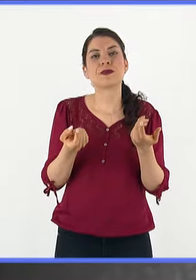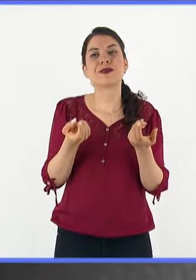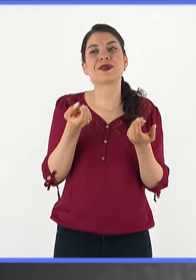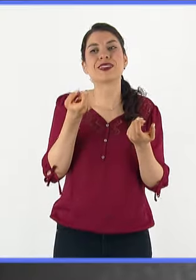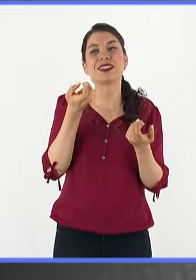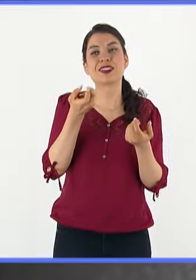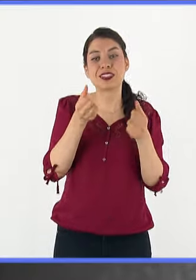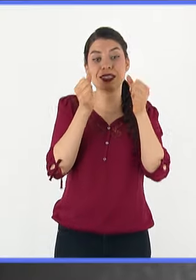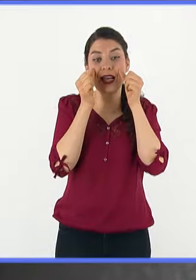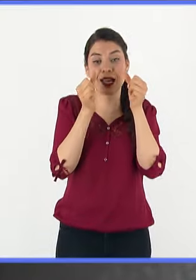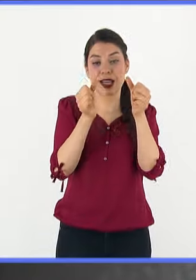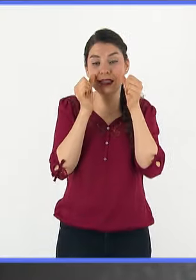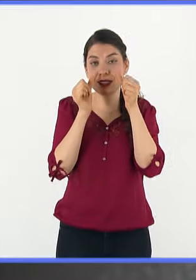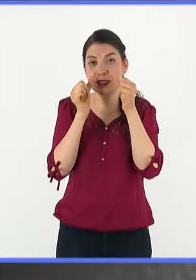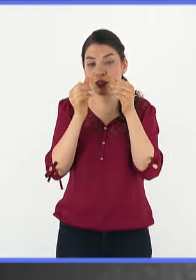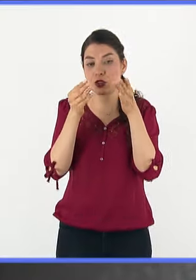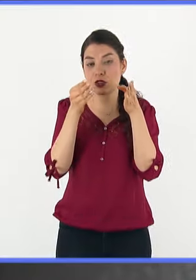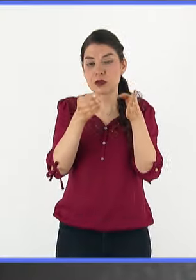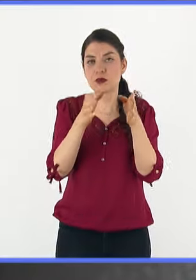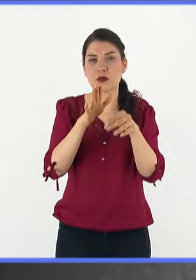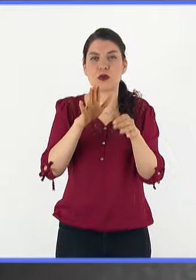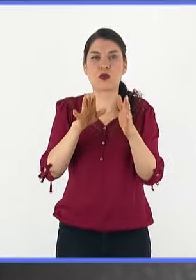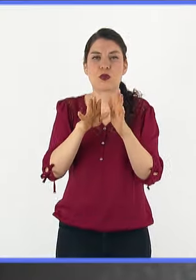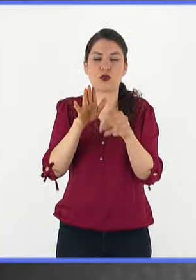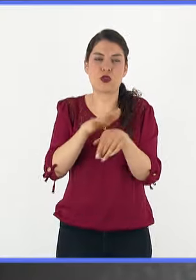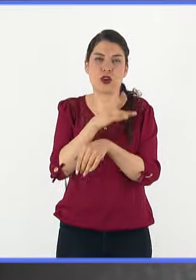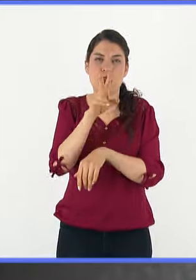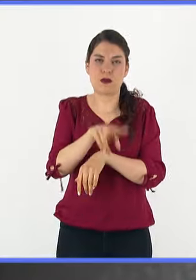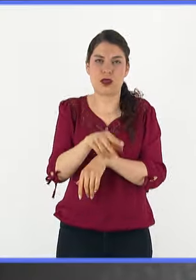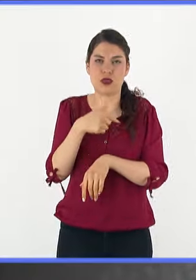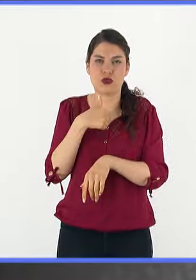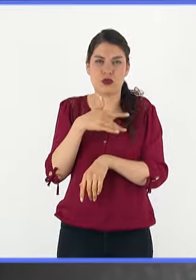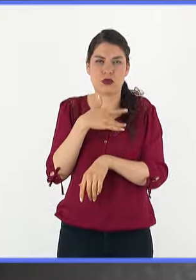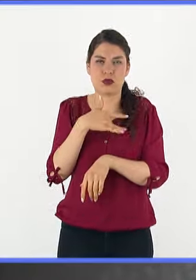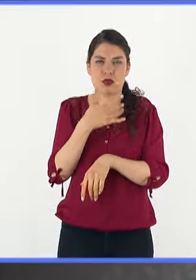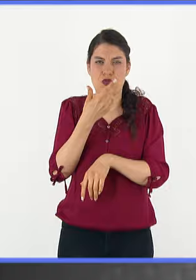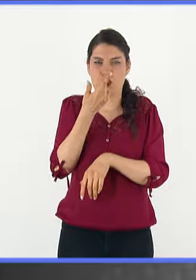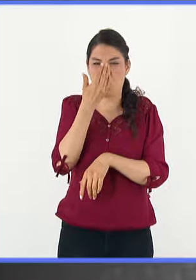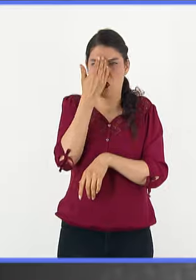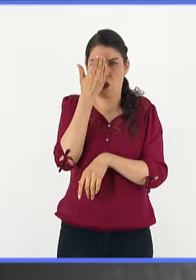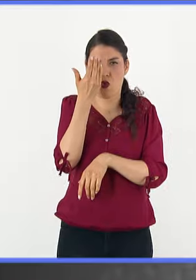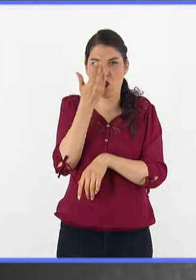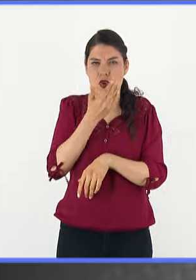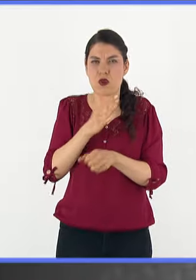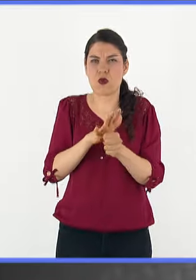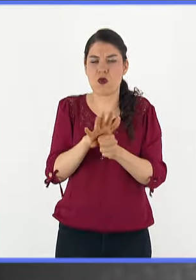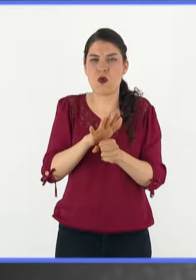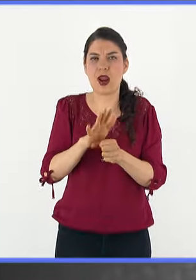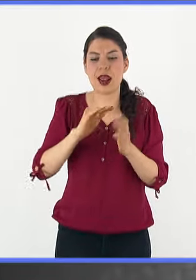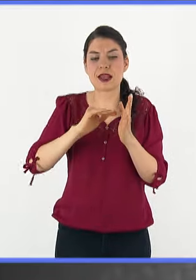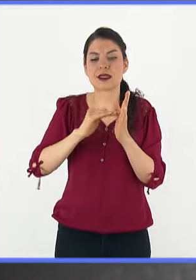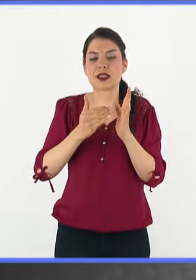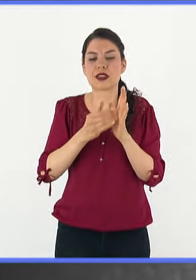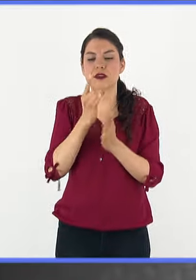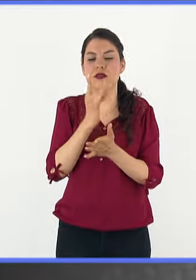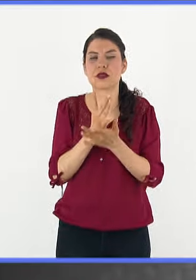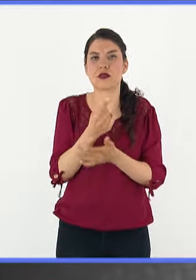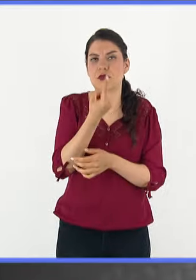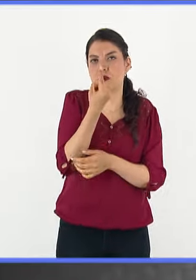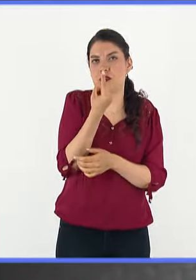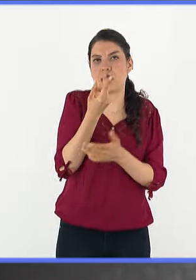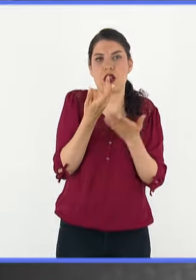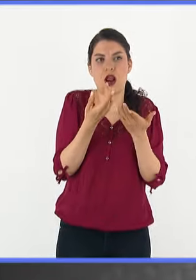estar atendiendo de manera específica Porque para mí uno de los errores más grandes ha sido homogeneizar la estrategia no es decir lo mismo